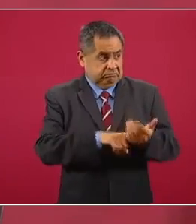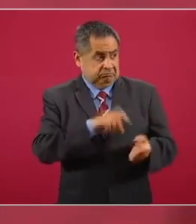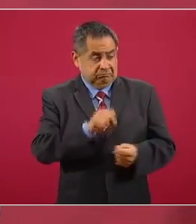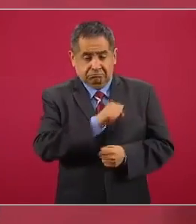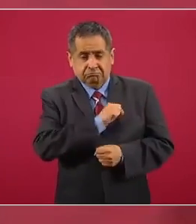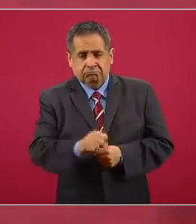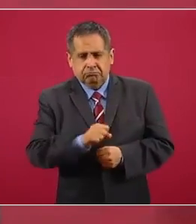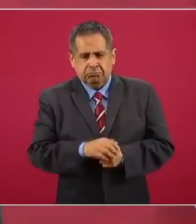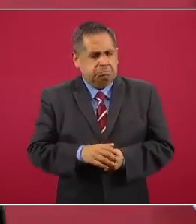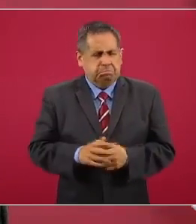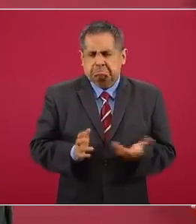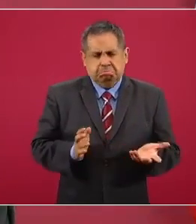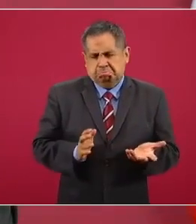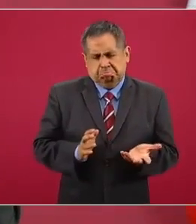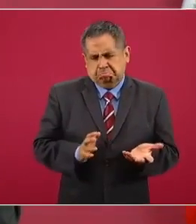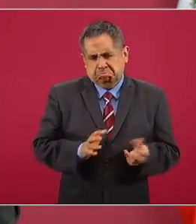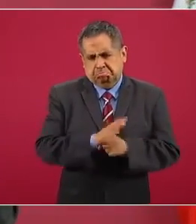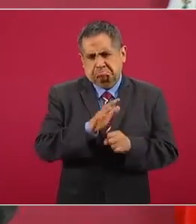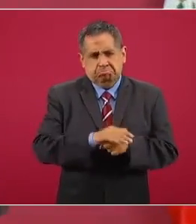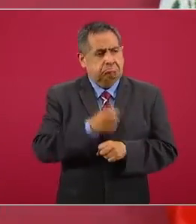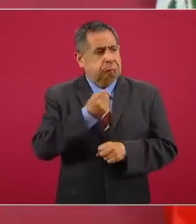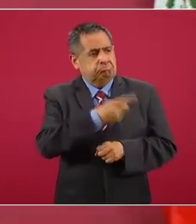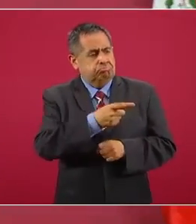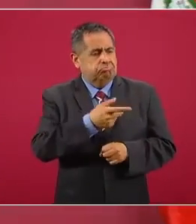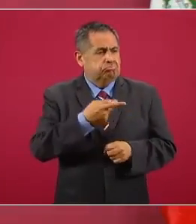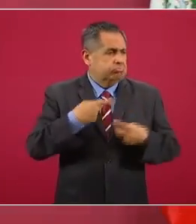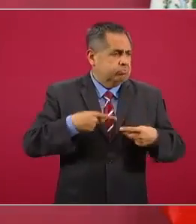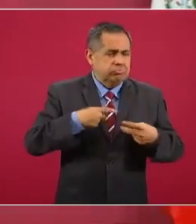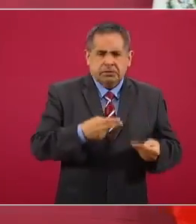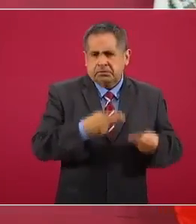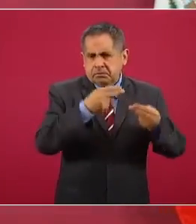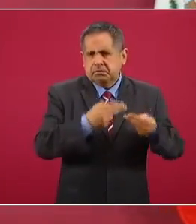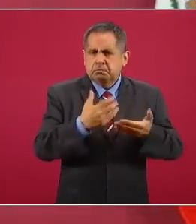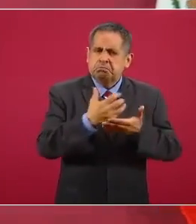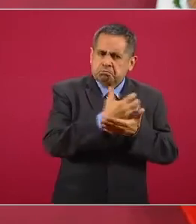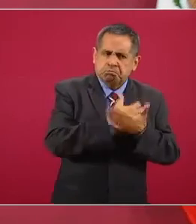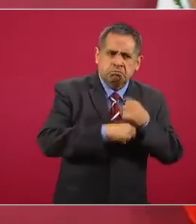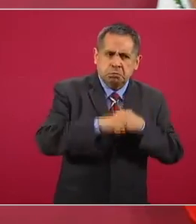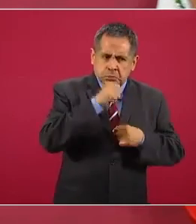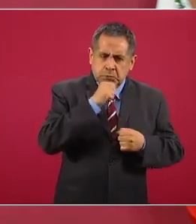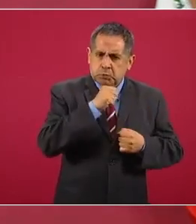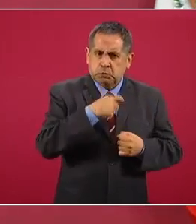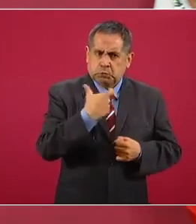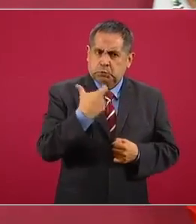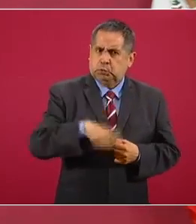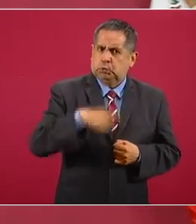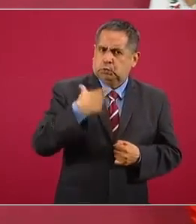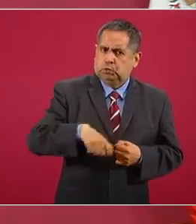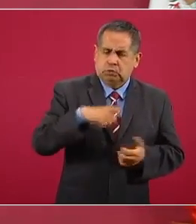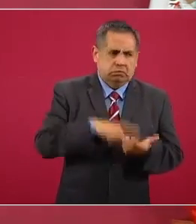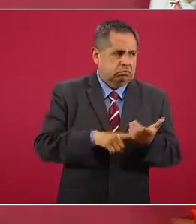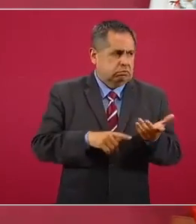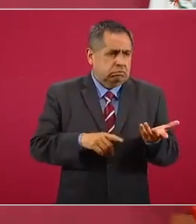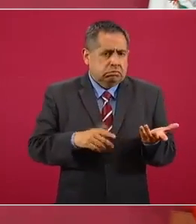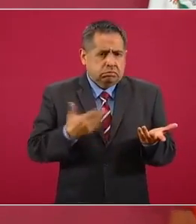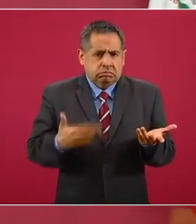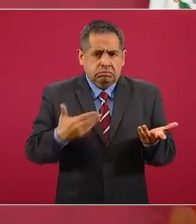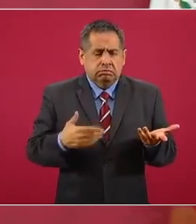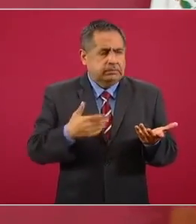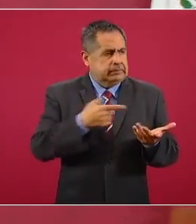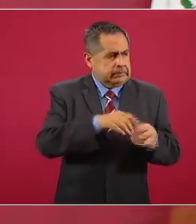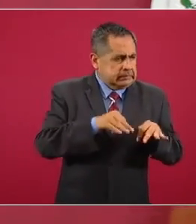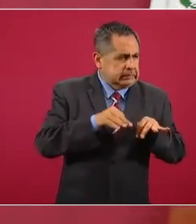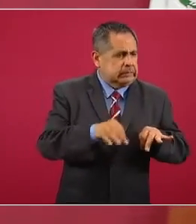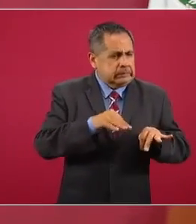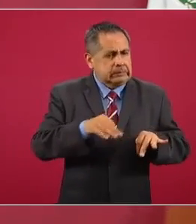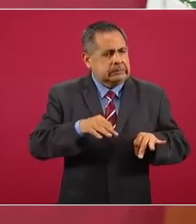Hay gente que tiene sus recursos, que tiene su fortuna, que la ha hecho a base